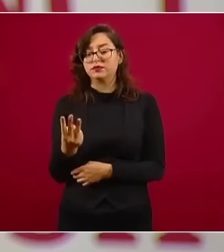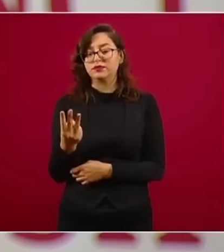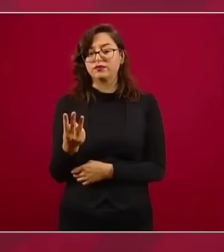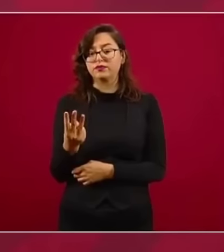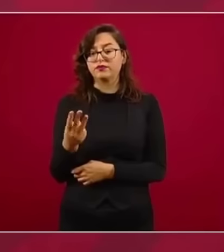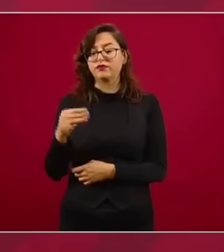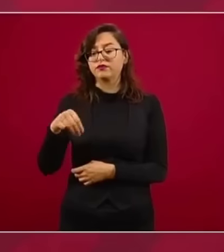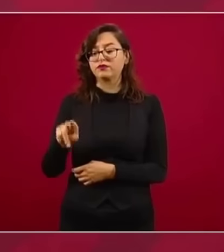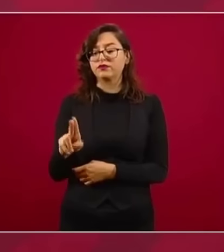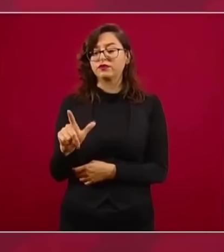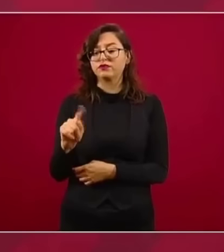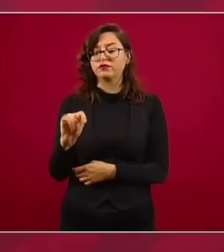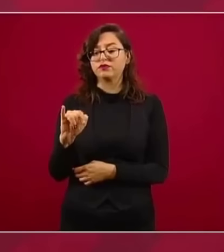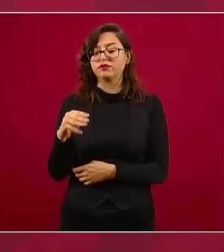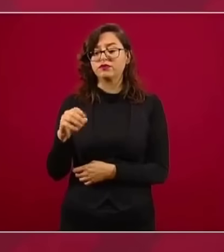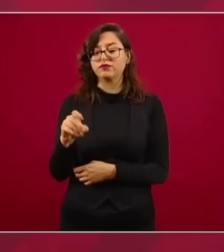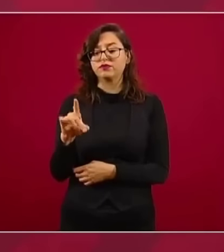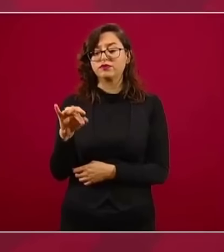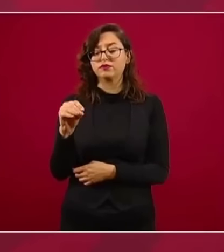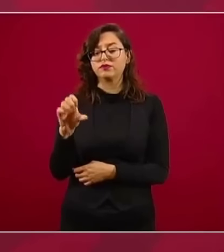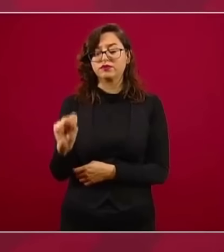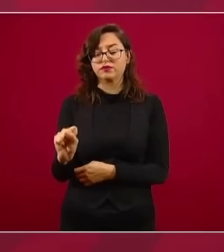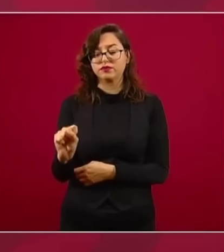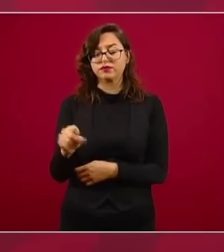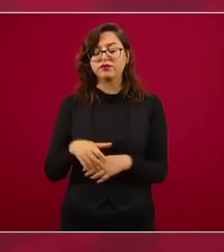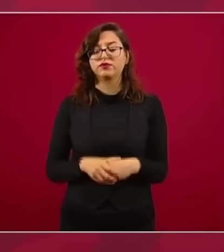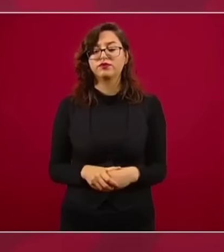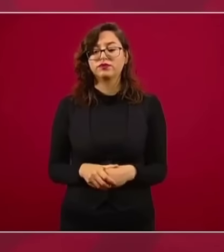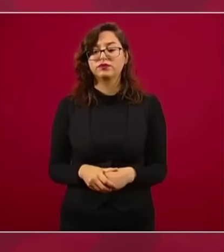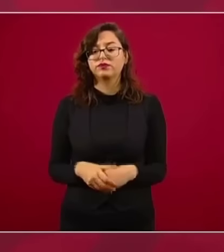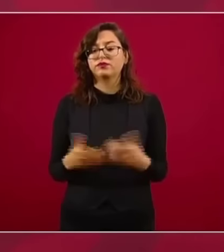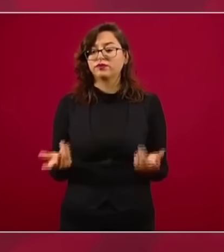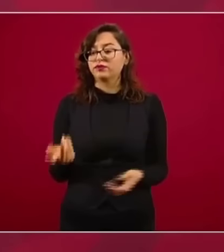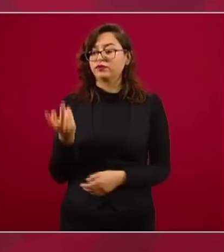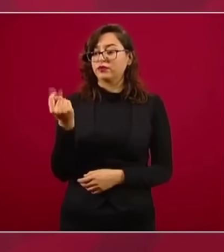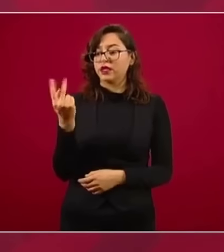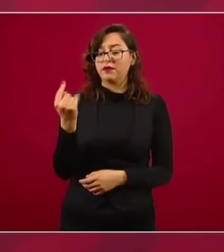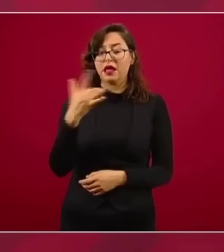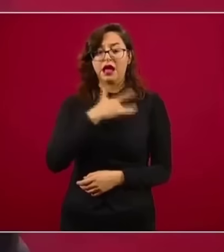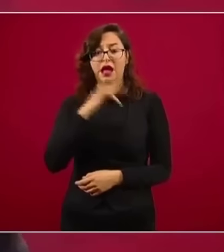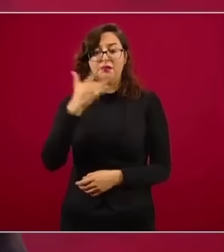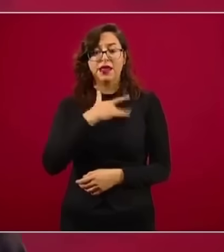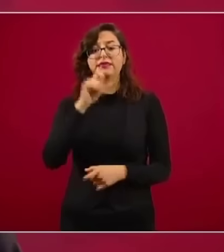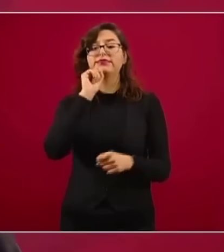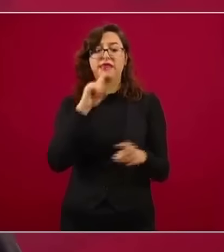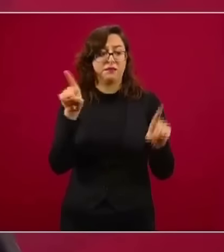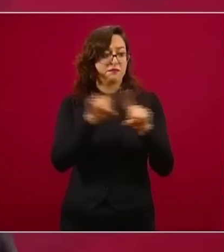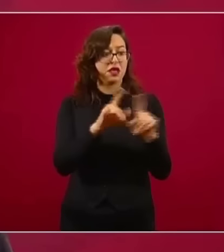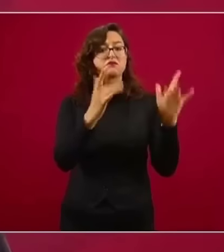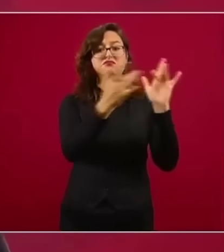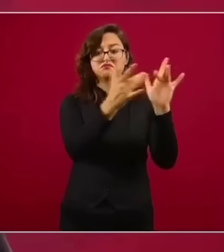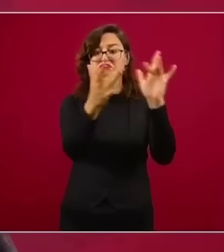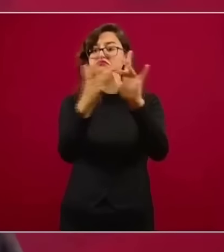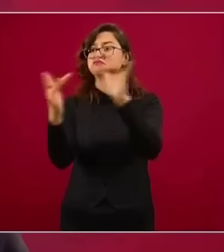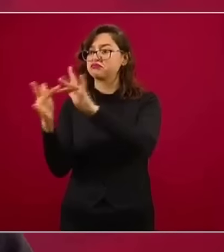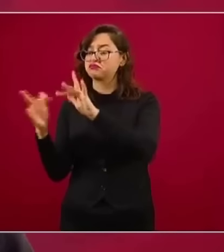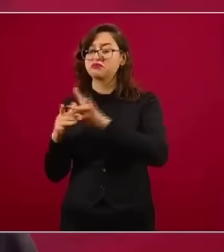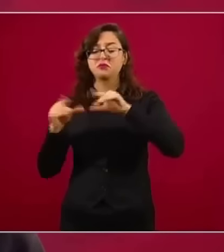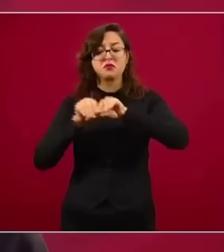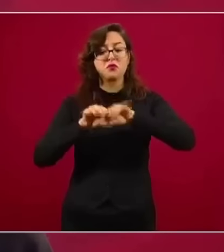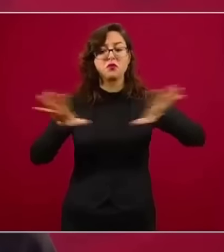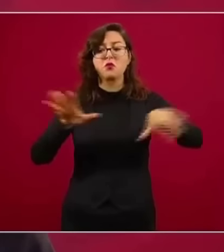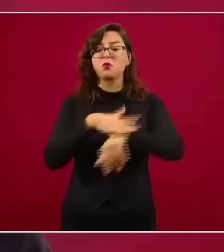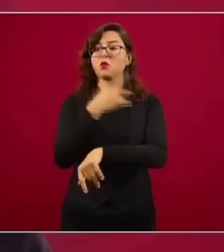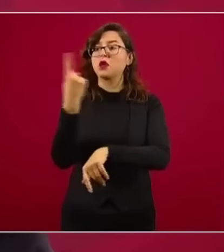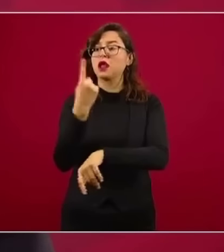de Multimedios. Todas las televisoras por cable se han unido, porque hay muchos lugares en el país